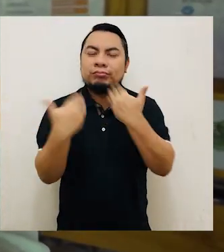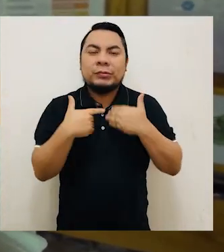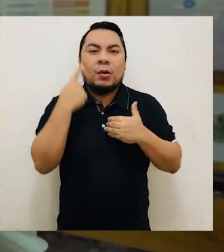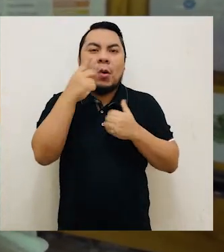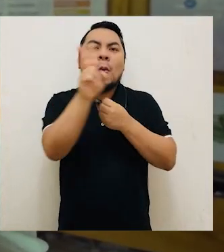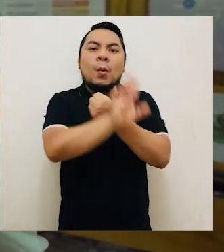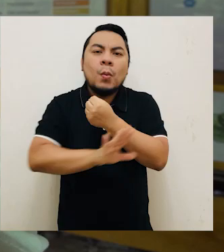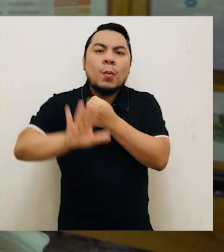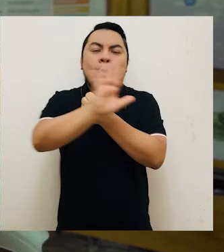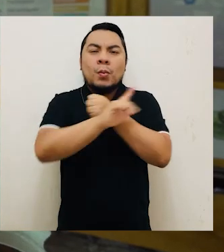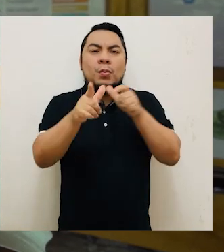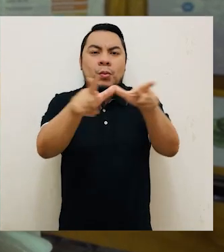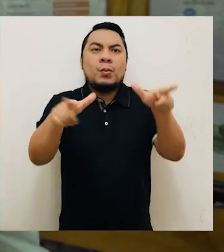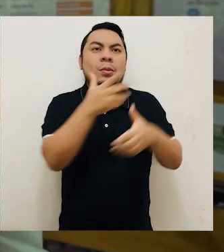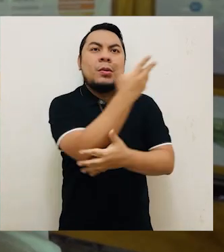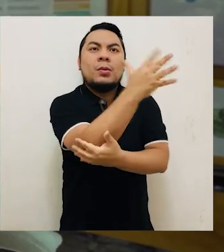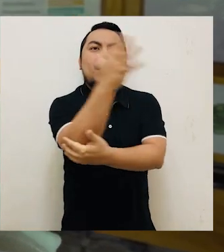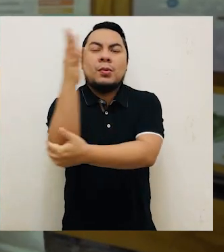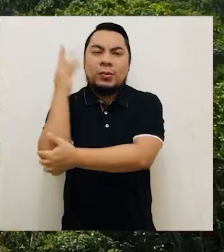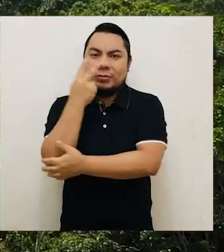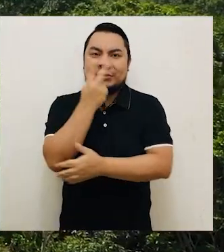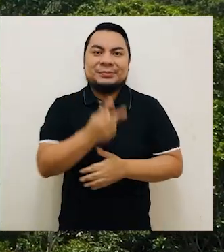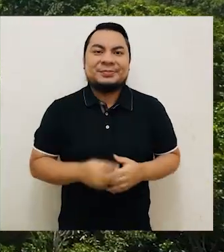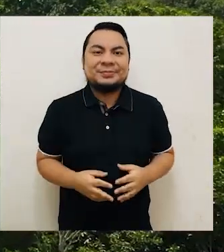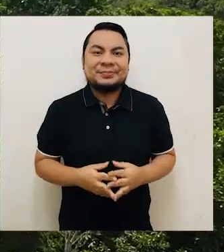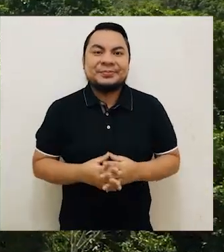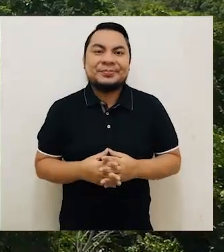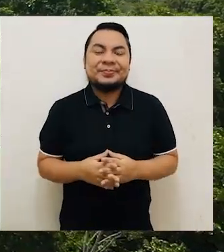de conservar y preservar el bosque inundable que nos rodea.